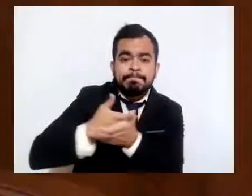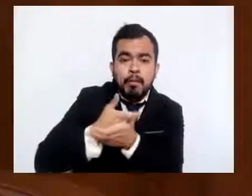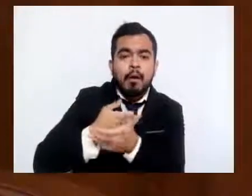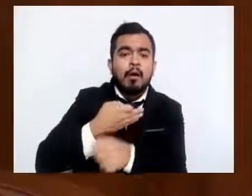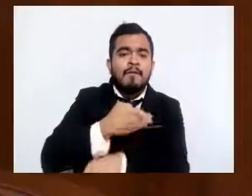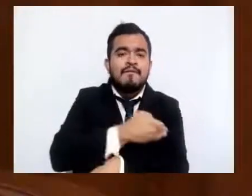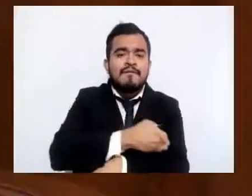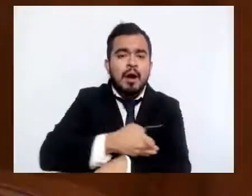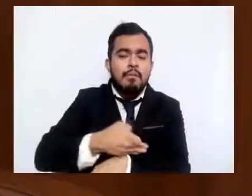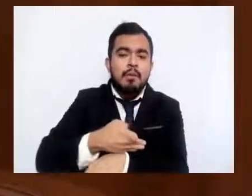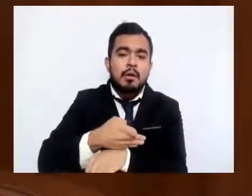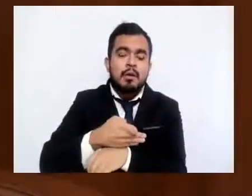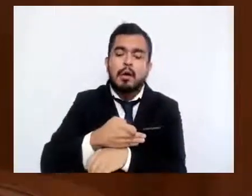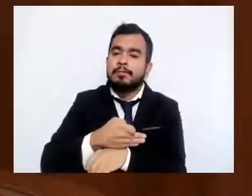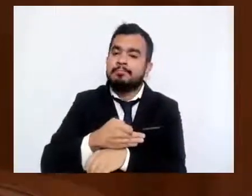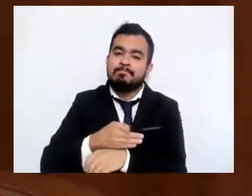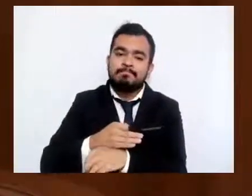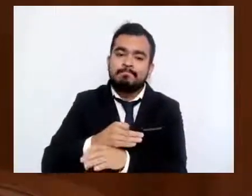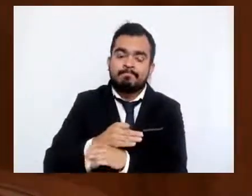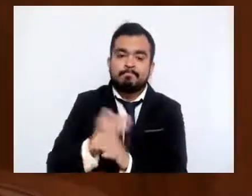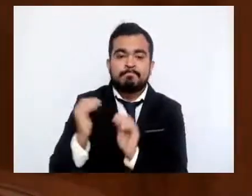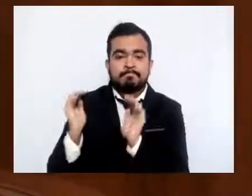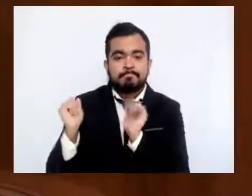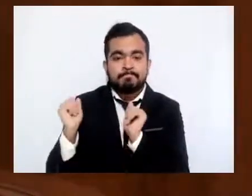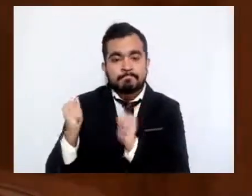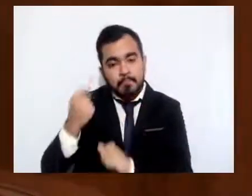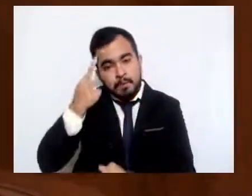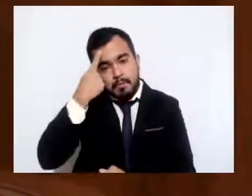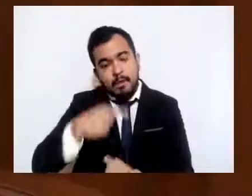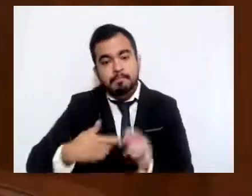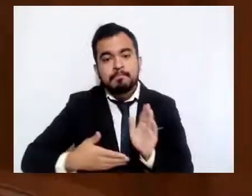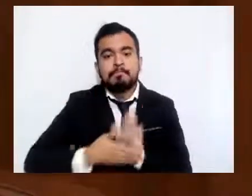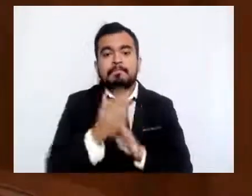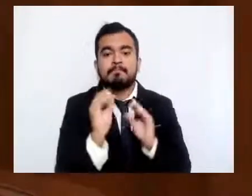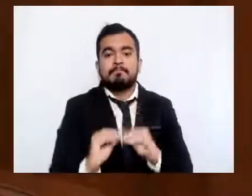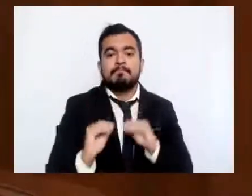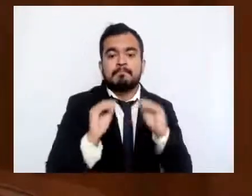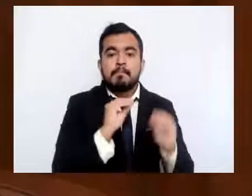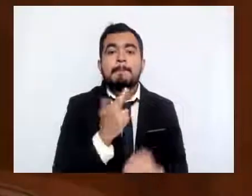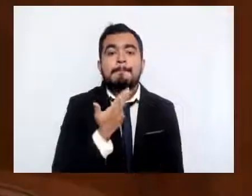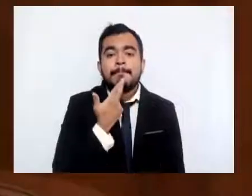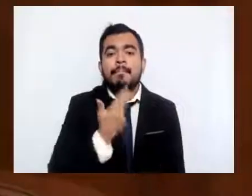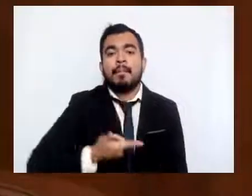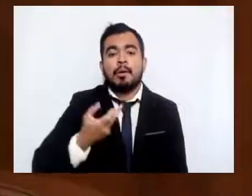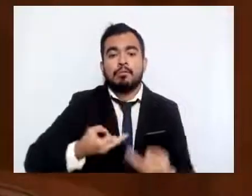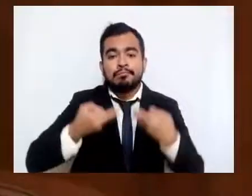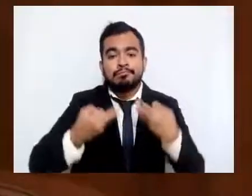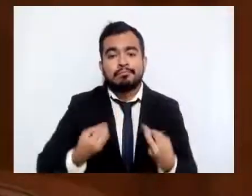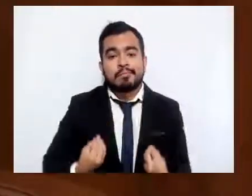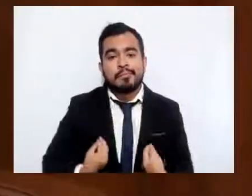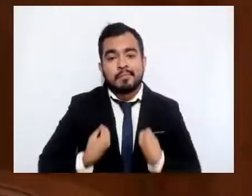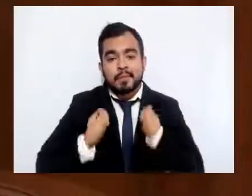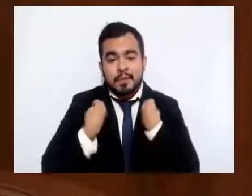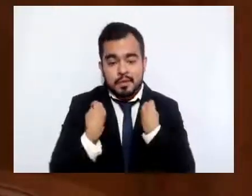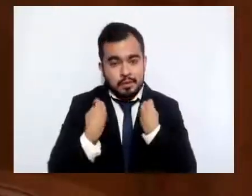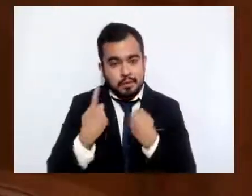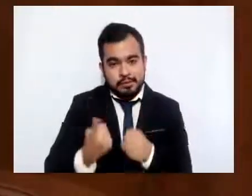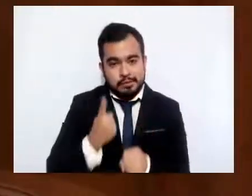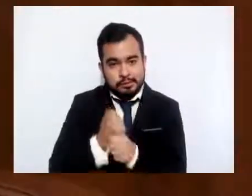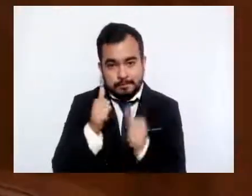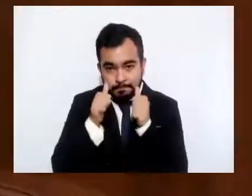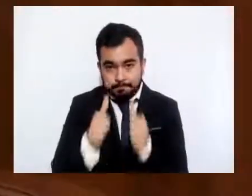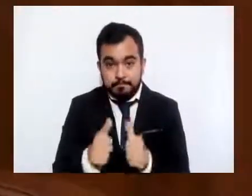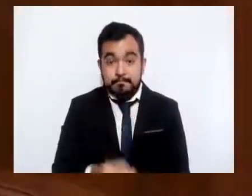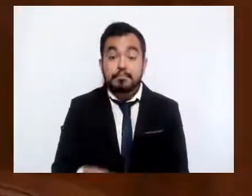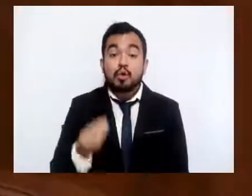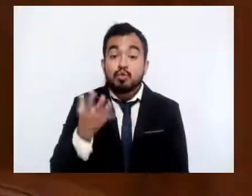de mejores condiciones de vida principalmente. Muchos mexiquenses se encuentran en este supuesto y por muchos años